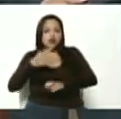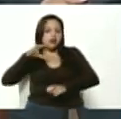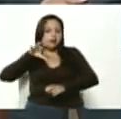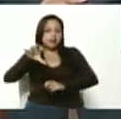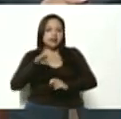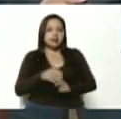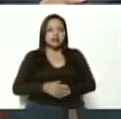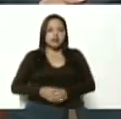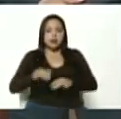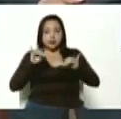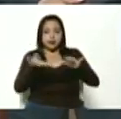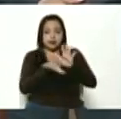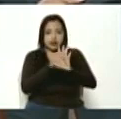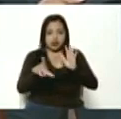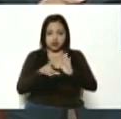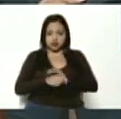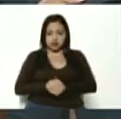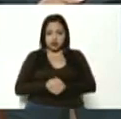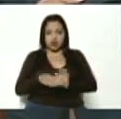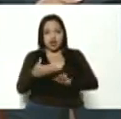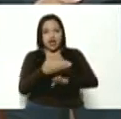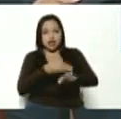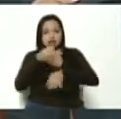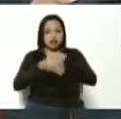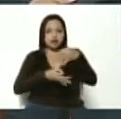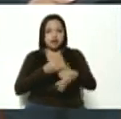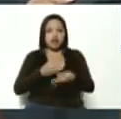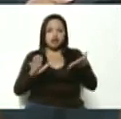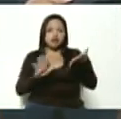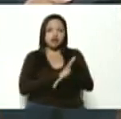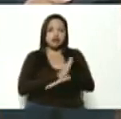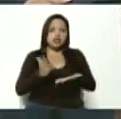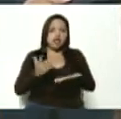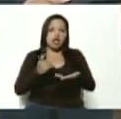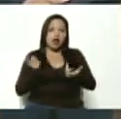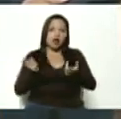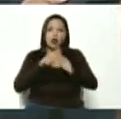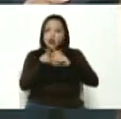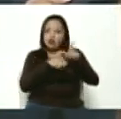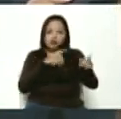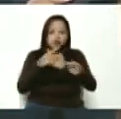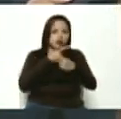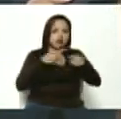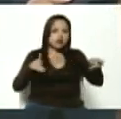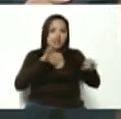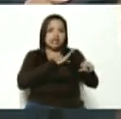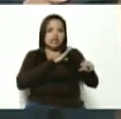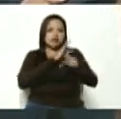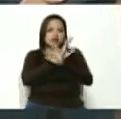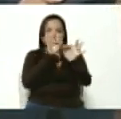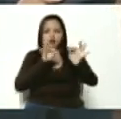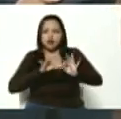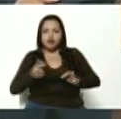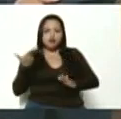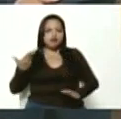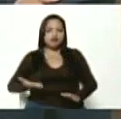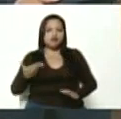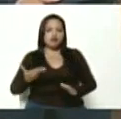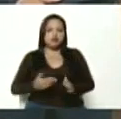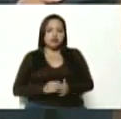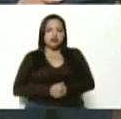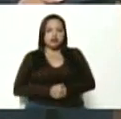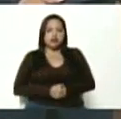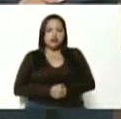Por eso esta ley, como les decía, en el marco de esta consulta pública ya tiene una forma importante,